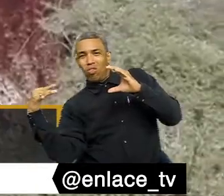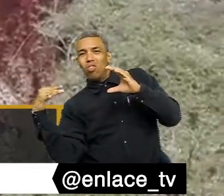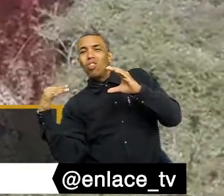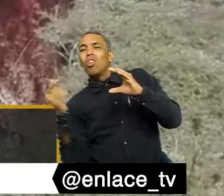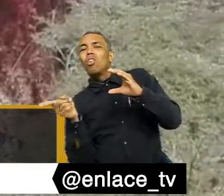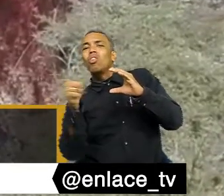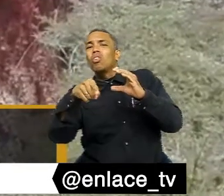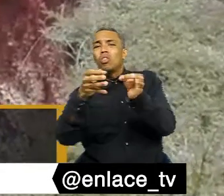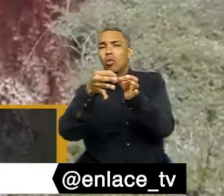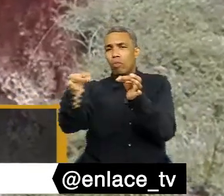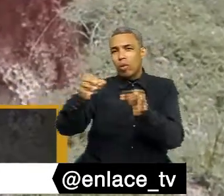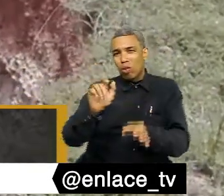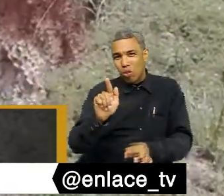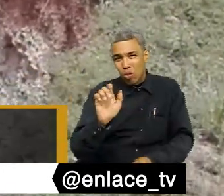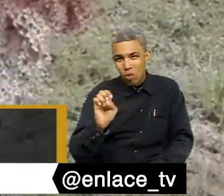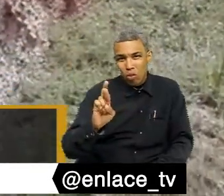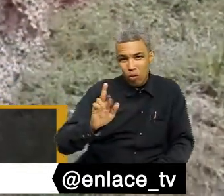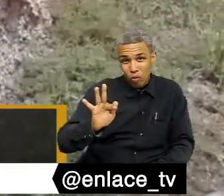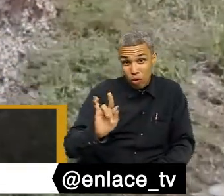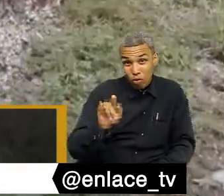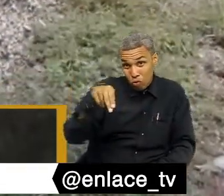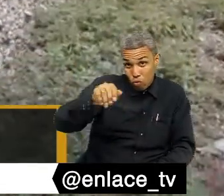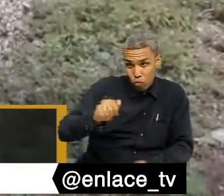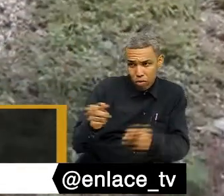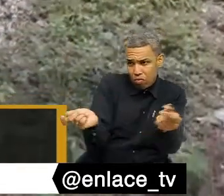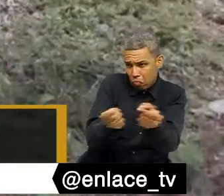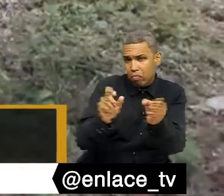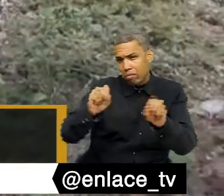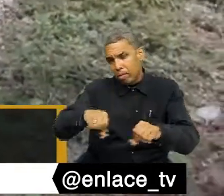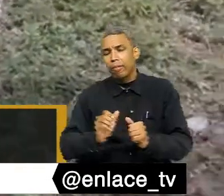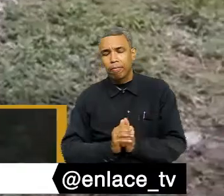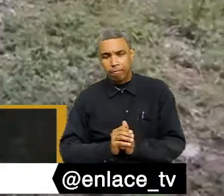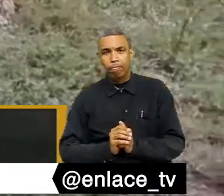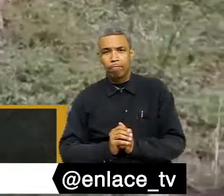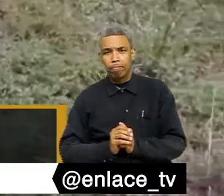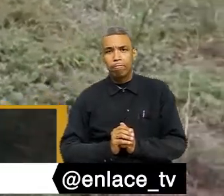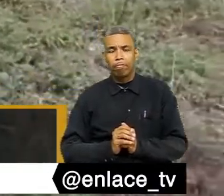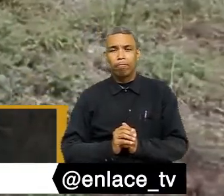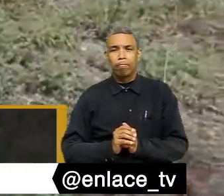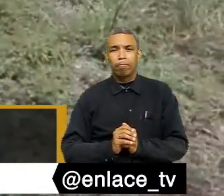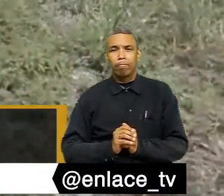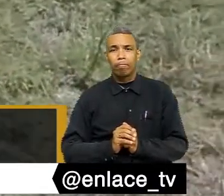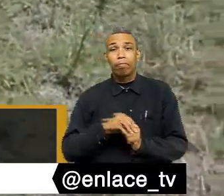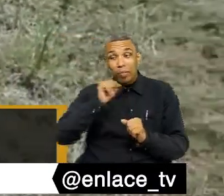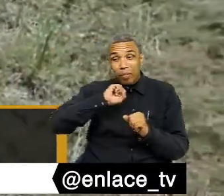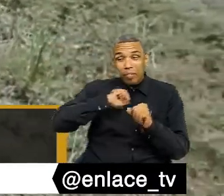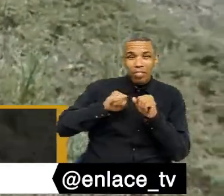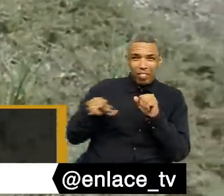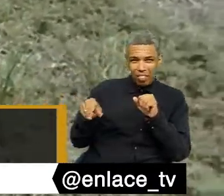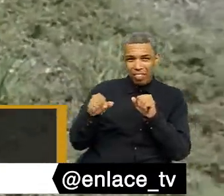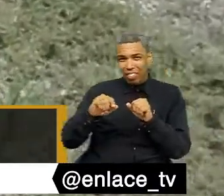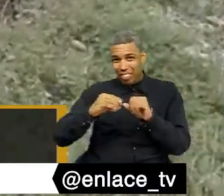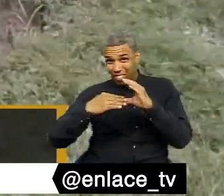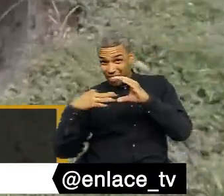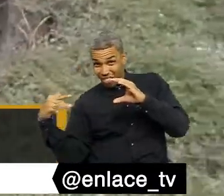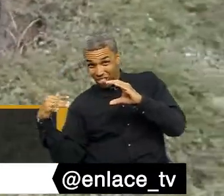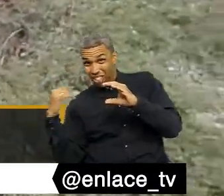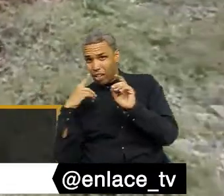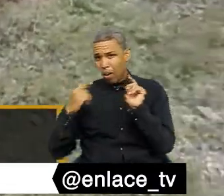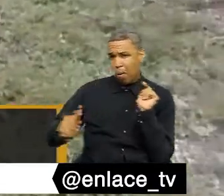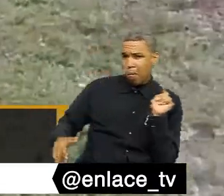Fortuna. La zona afectada se ubica exactamente en el tramo entre la meseta de San Rafael y la vía a Yacaranda. La vía alterna ahora para llegar